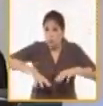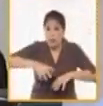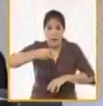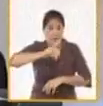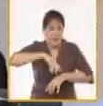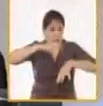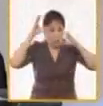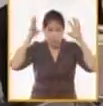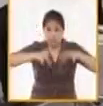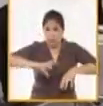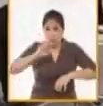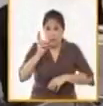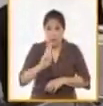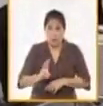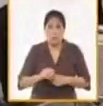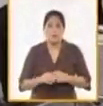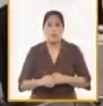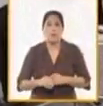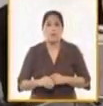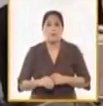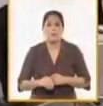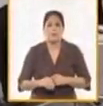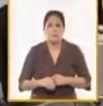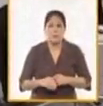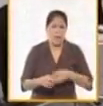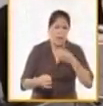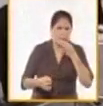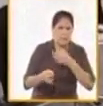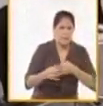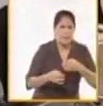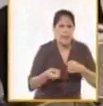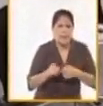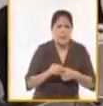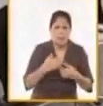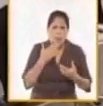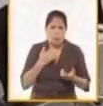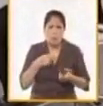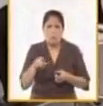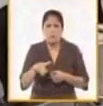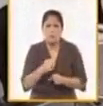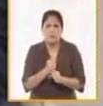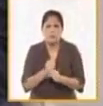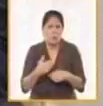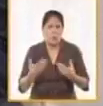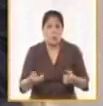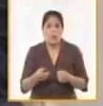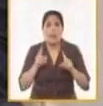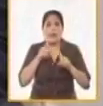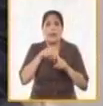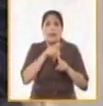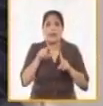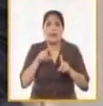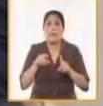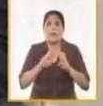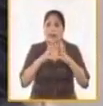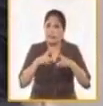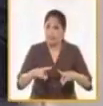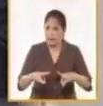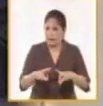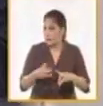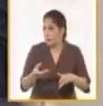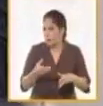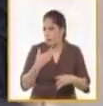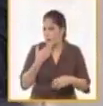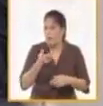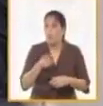durante la... Fue en el municipio Antonio Díaz. Háblenos de eso, embajador, de cómo ha sido ese trabajo. El tema de las redes sociales de verdad que es un tema que